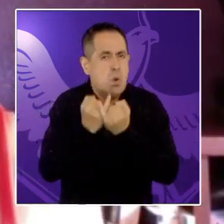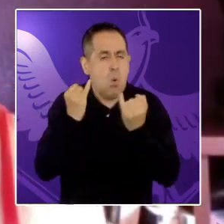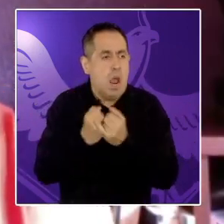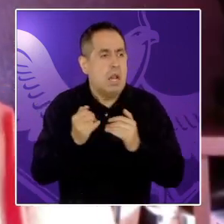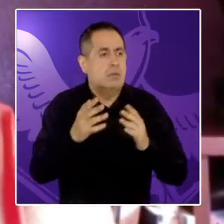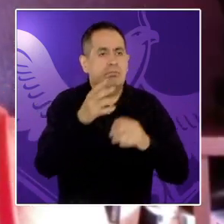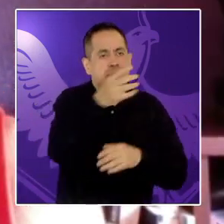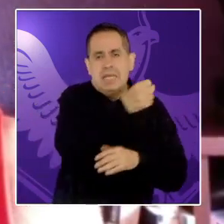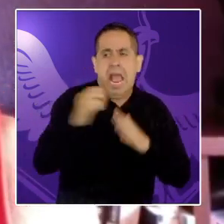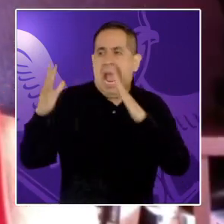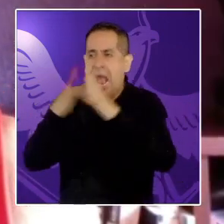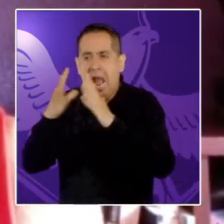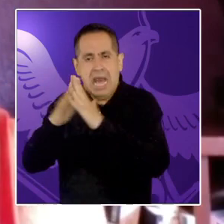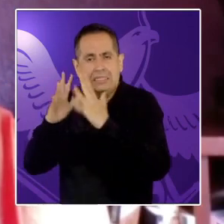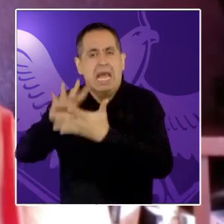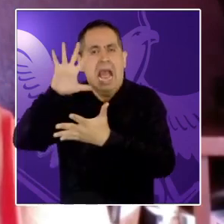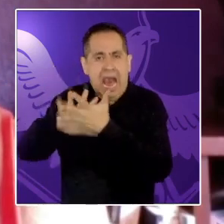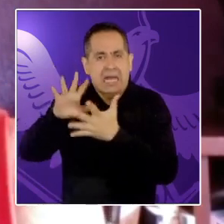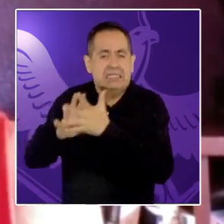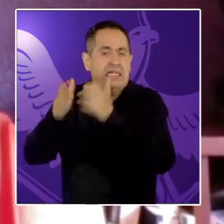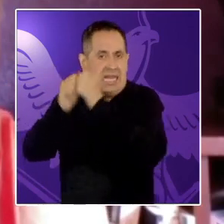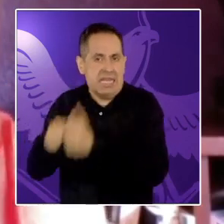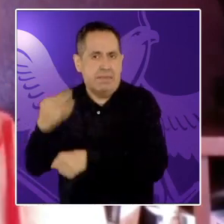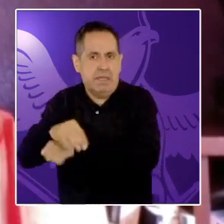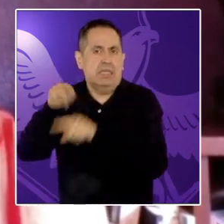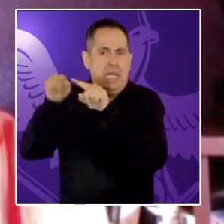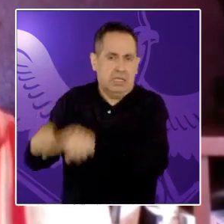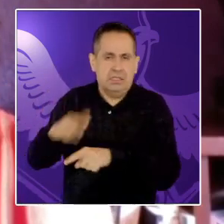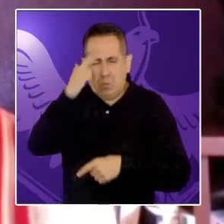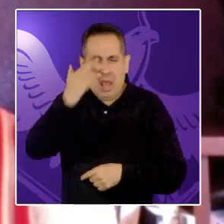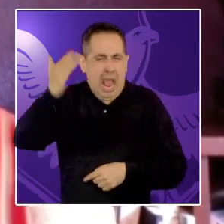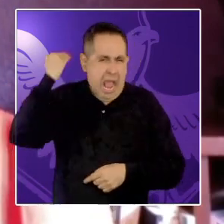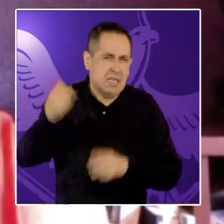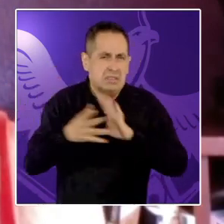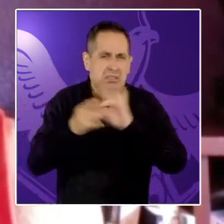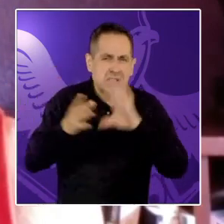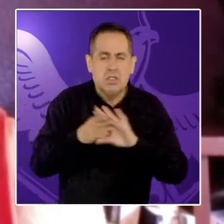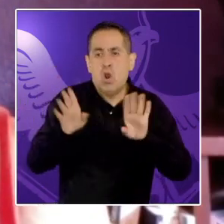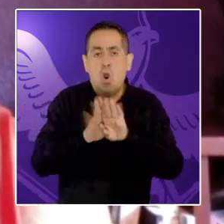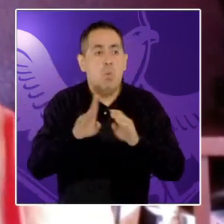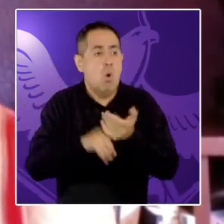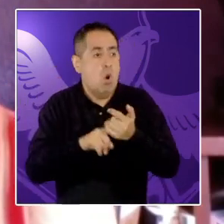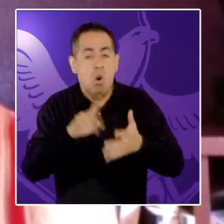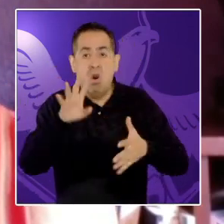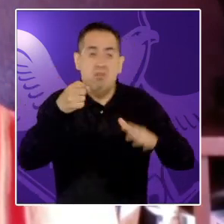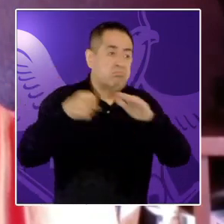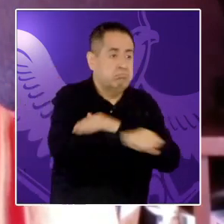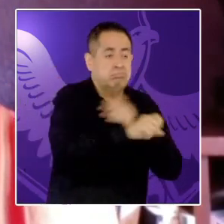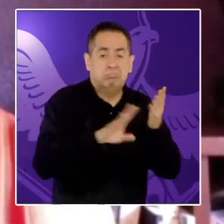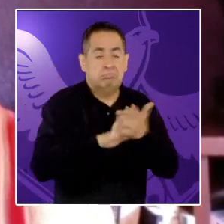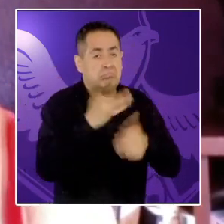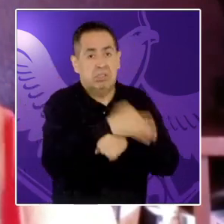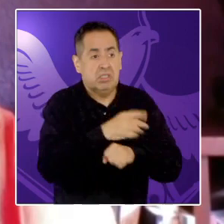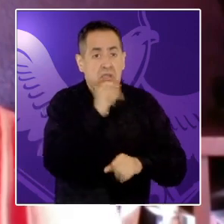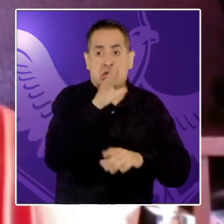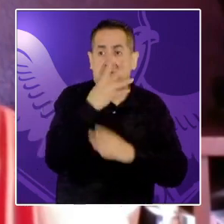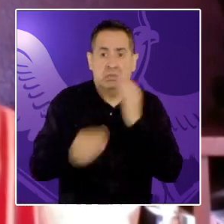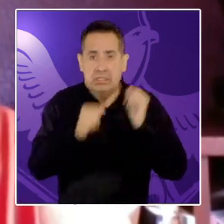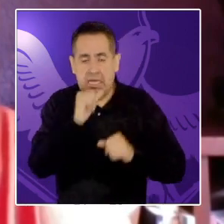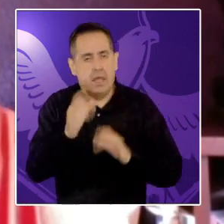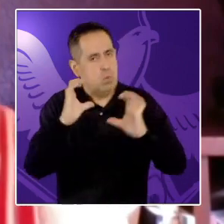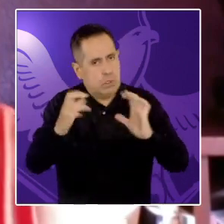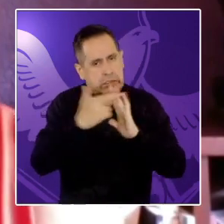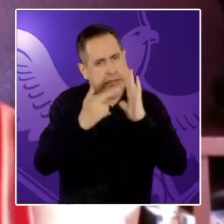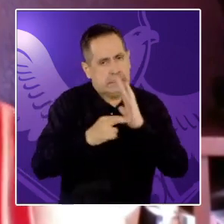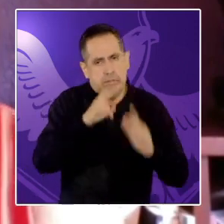urgente revisar figuras como la prisión preventiva oficiosa que se aprobó el año pasado y diversos tipos de penas que llevan al abuso de la pena de